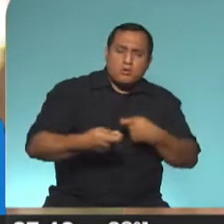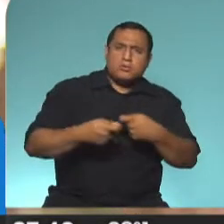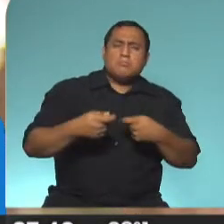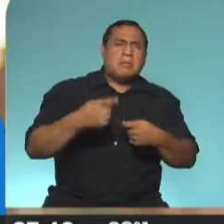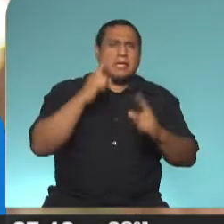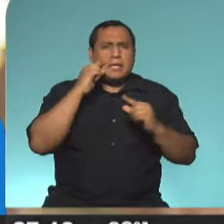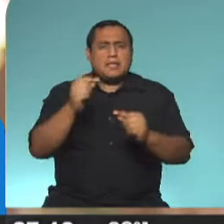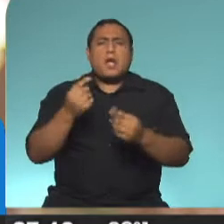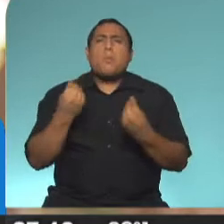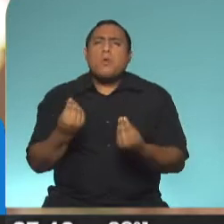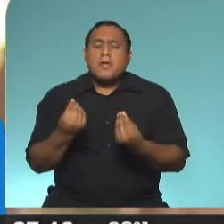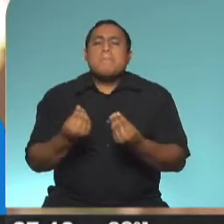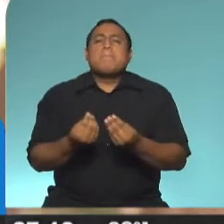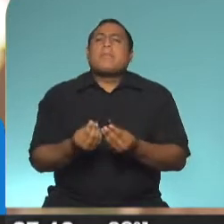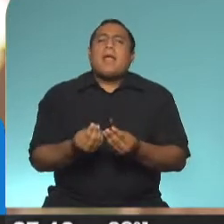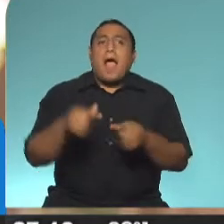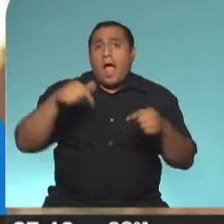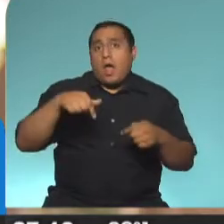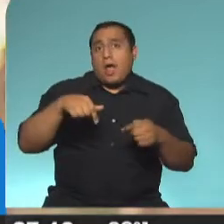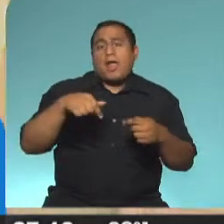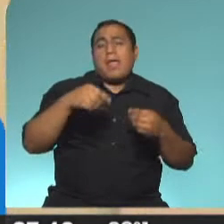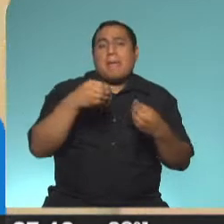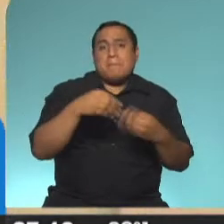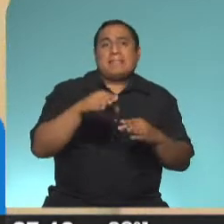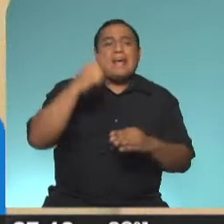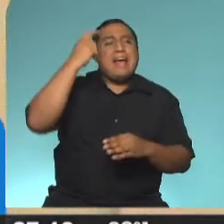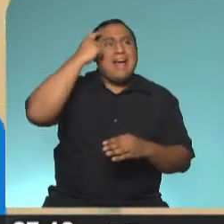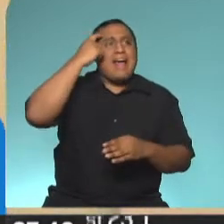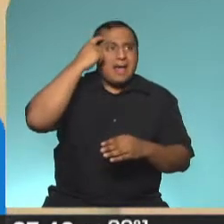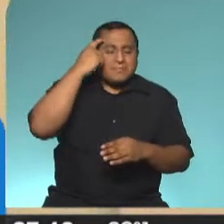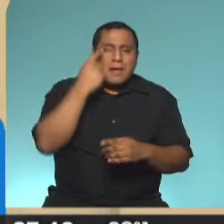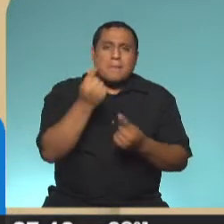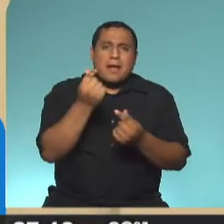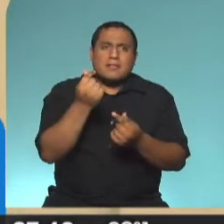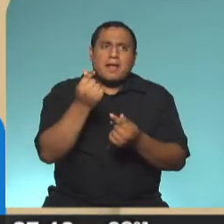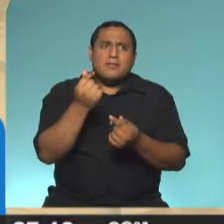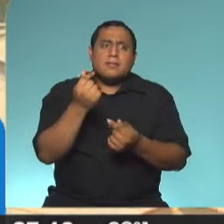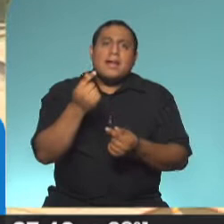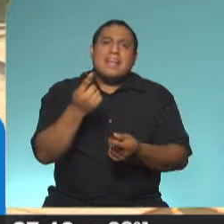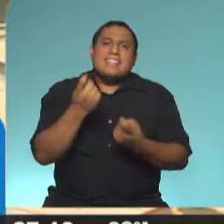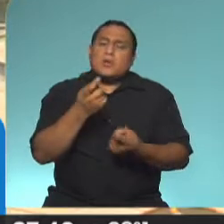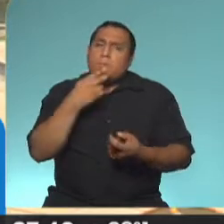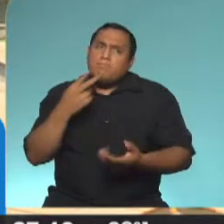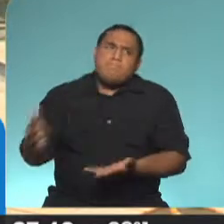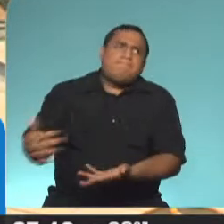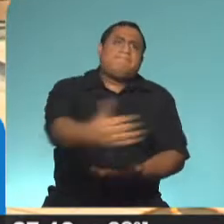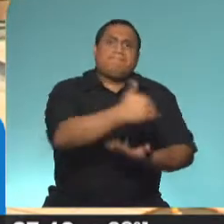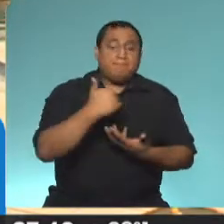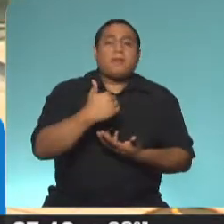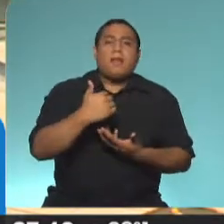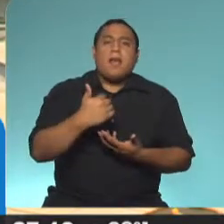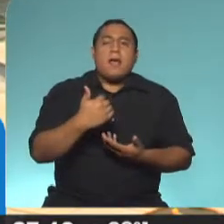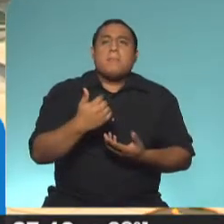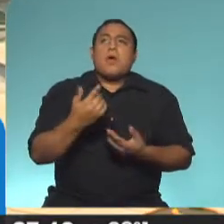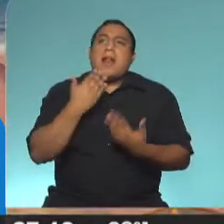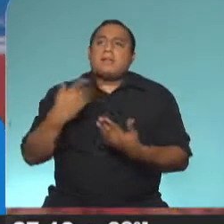porque en un momento que se está empezando a apostar a la recuperación económica sobre la base del consumo, es un